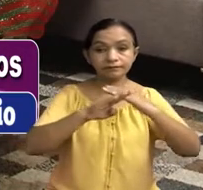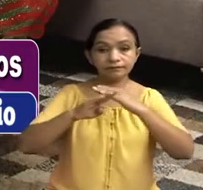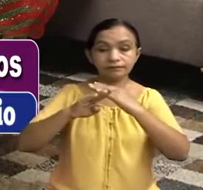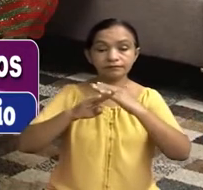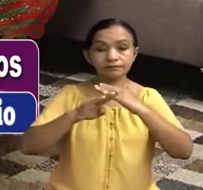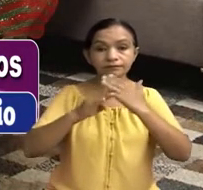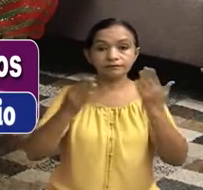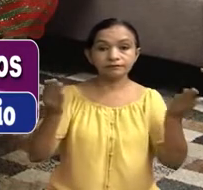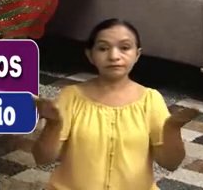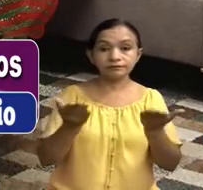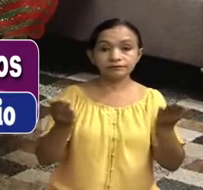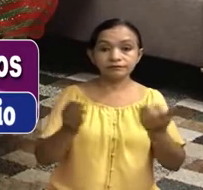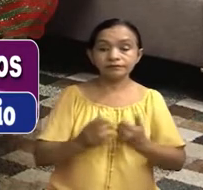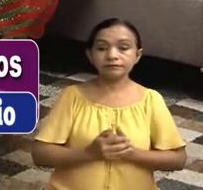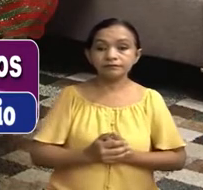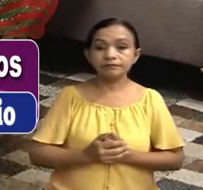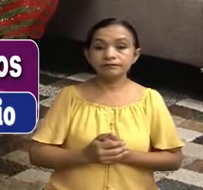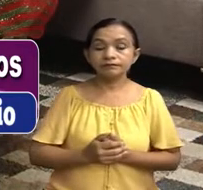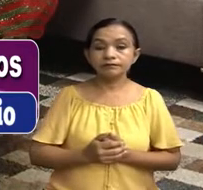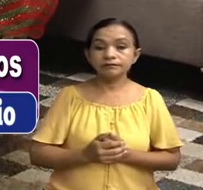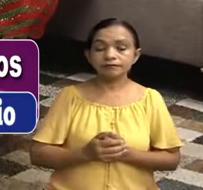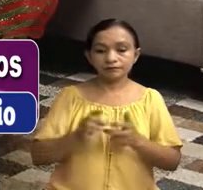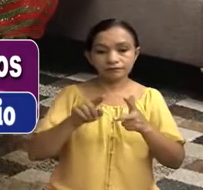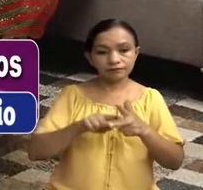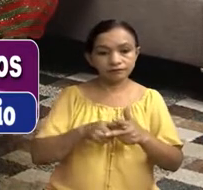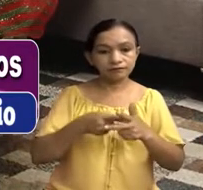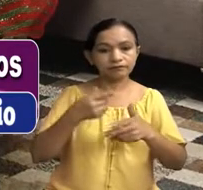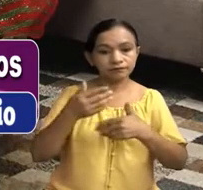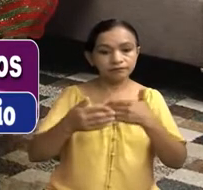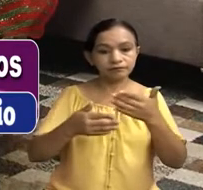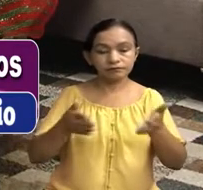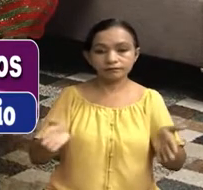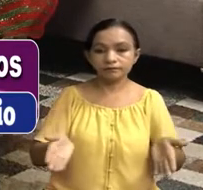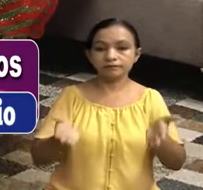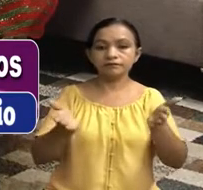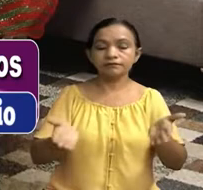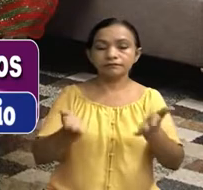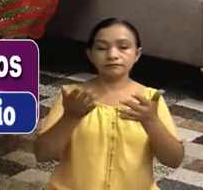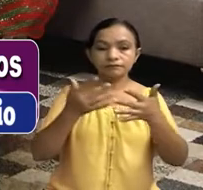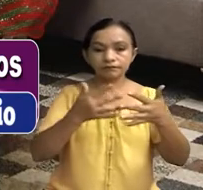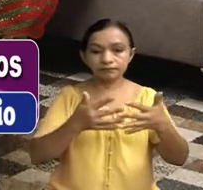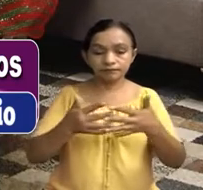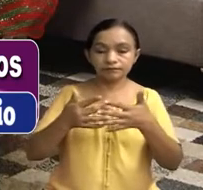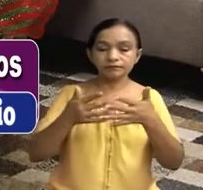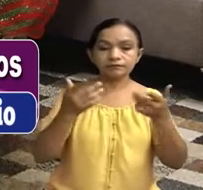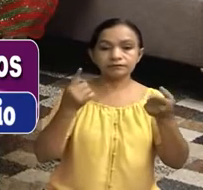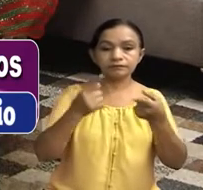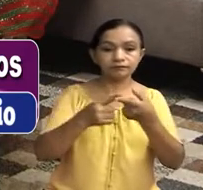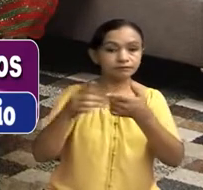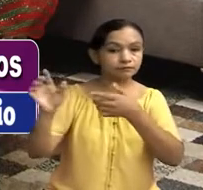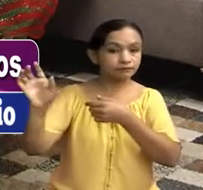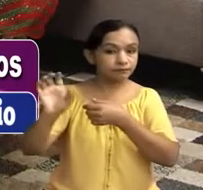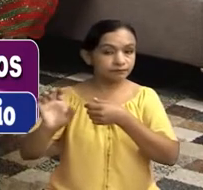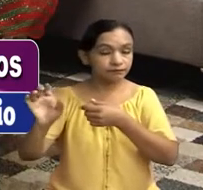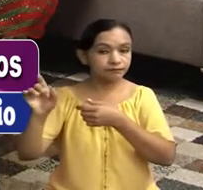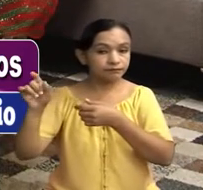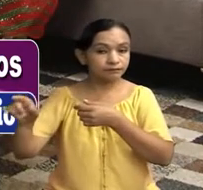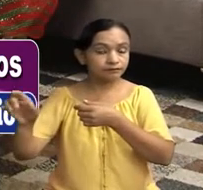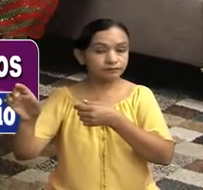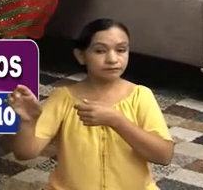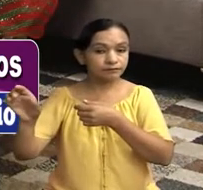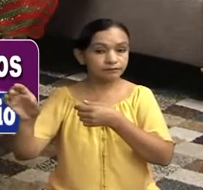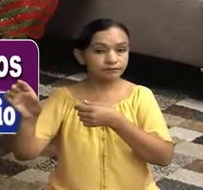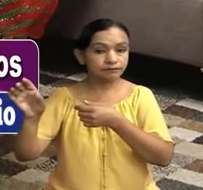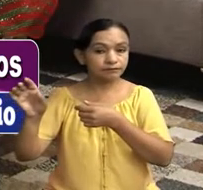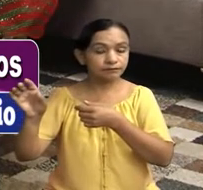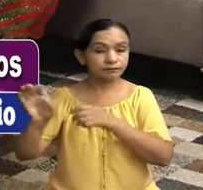Y se comienza a promover desde los Estados Unidos, desde Europa, la idea de que